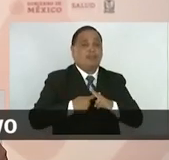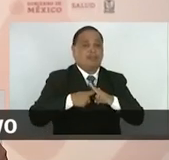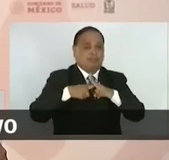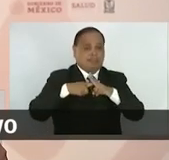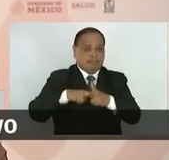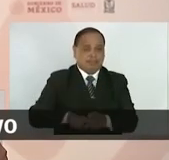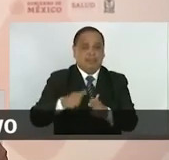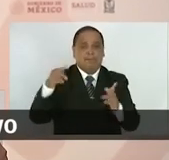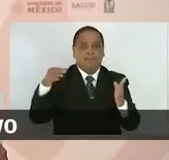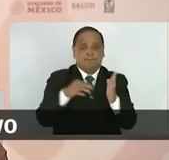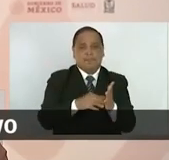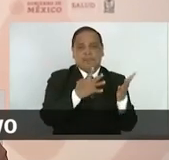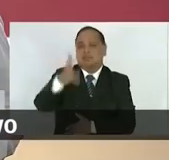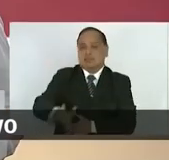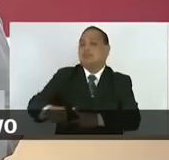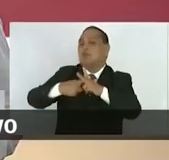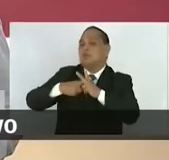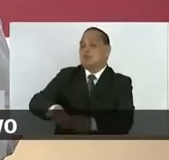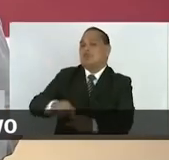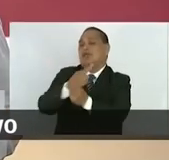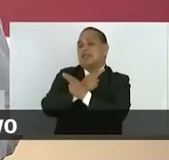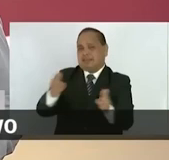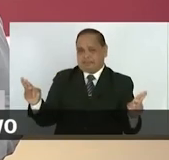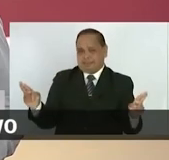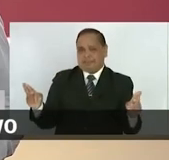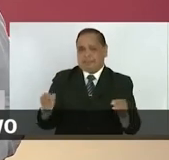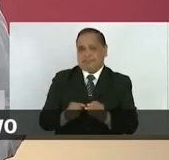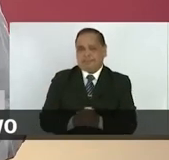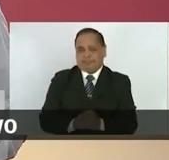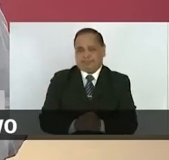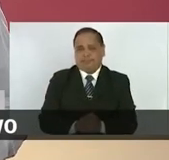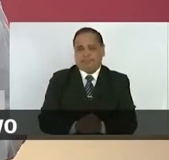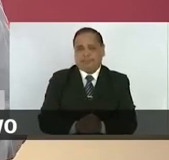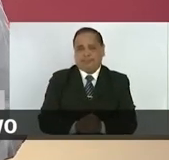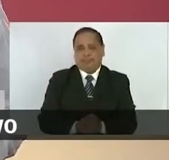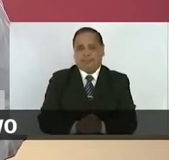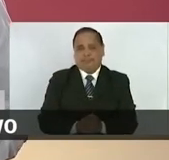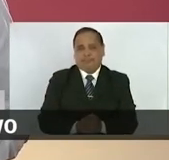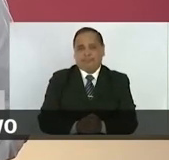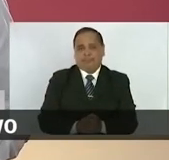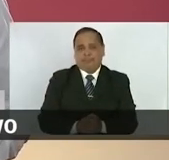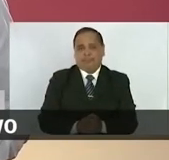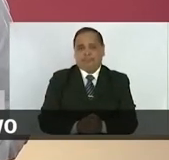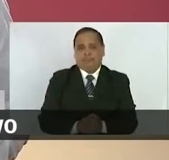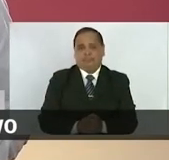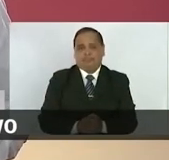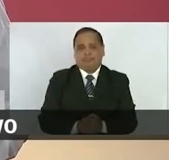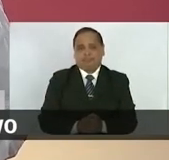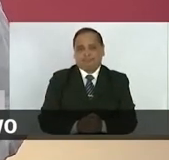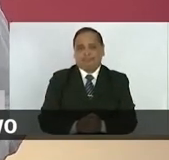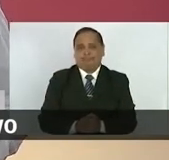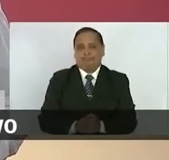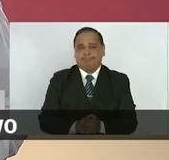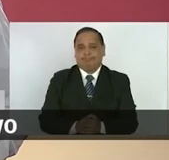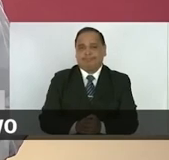estoy suficientemente informado, aunque me consta que el país ha cambiado mucho para bien, siendo un país muy complejo como